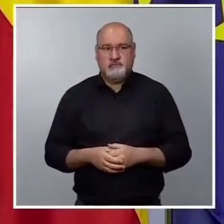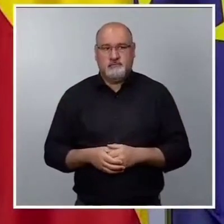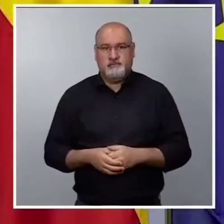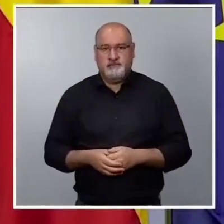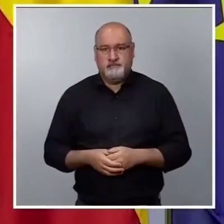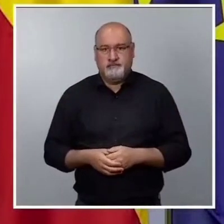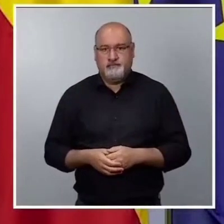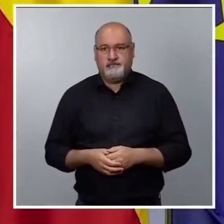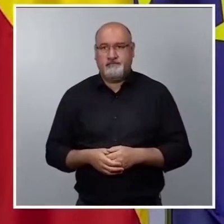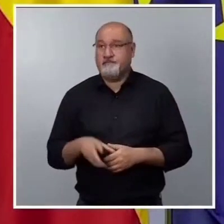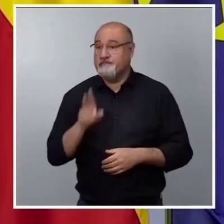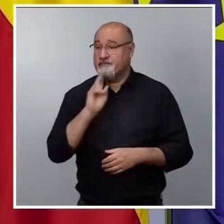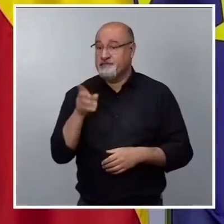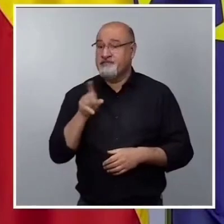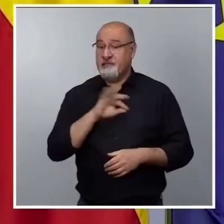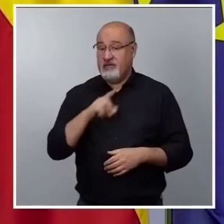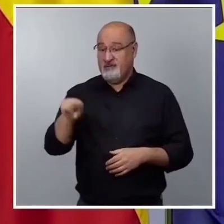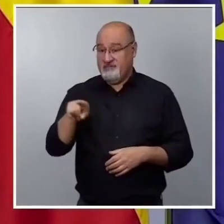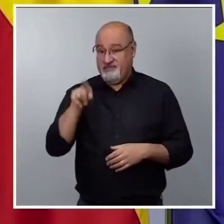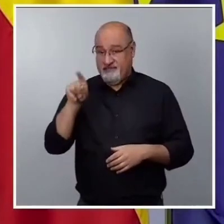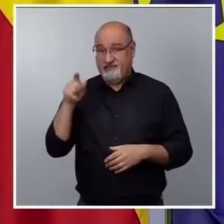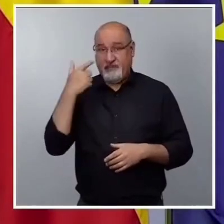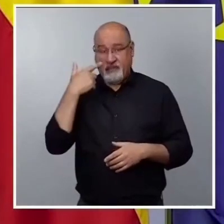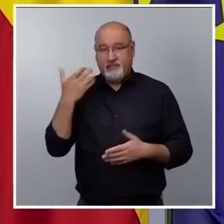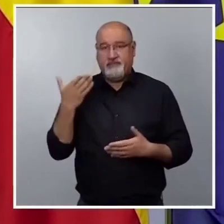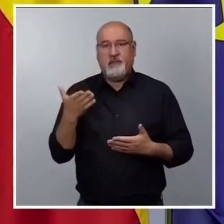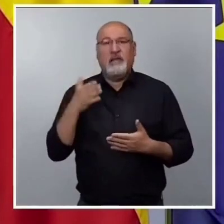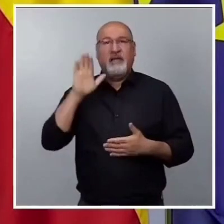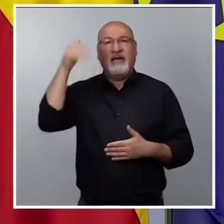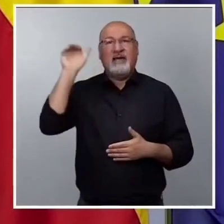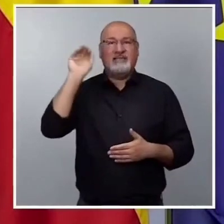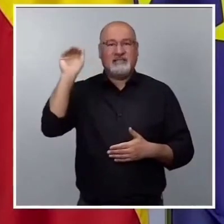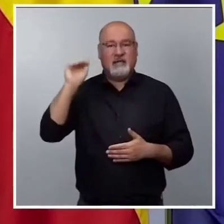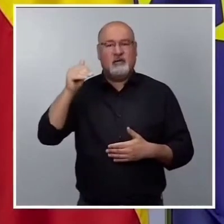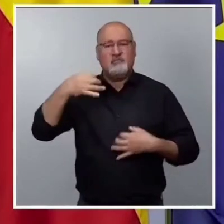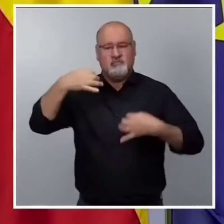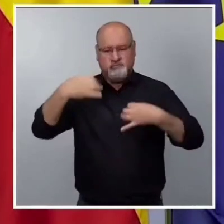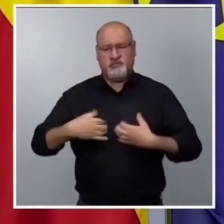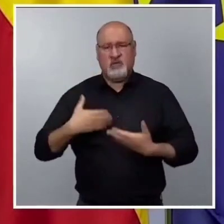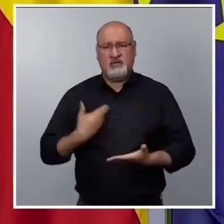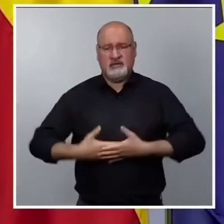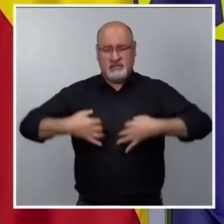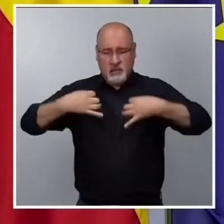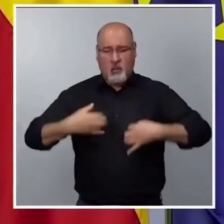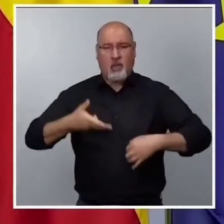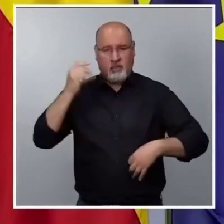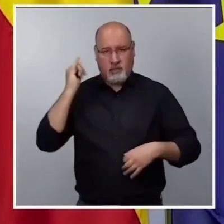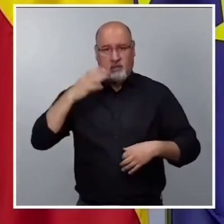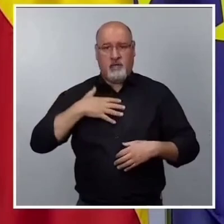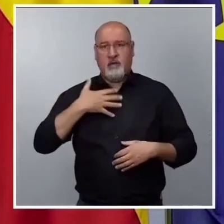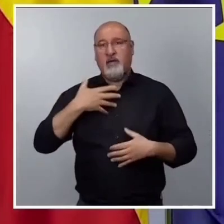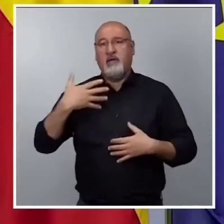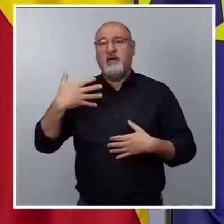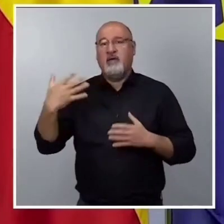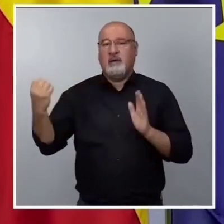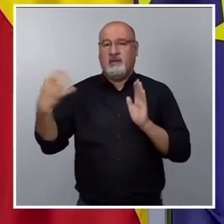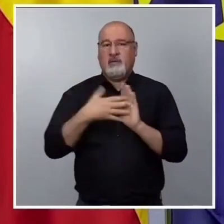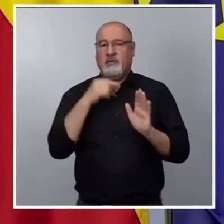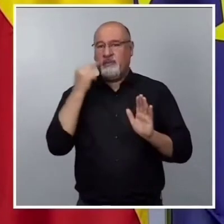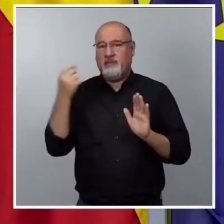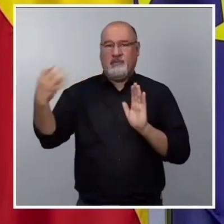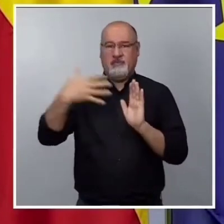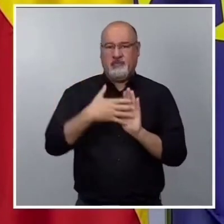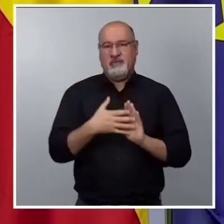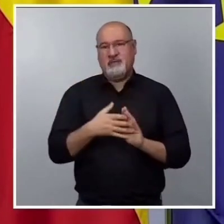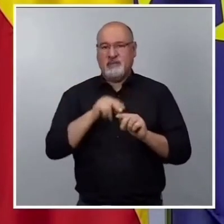tenemos la absoluta seguridad de que es un ataque externo y de que es una infección externa porque en españa en una democracia como la